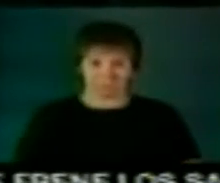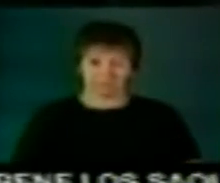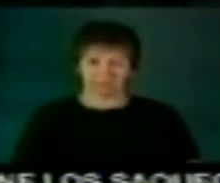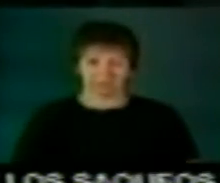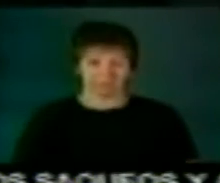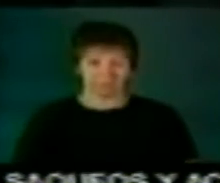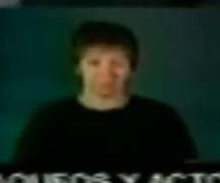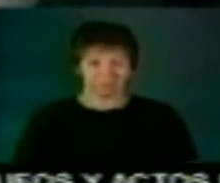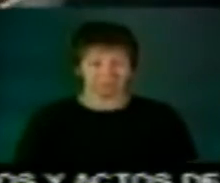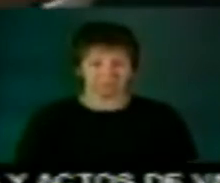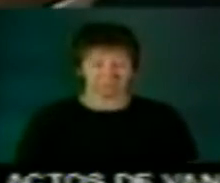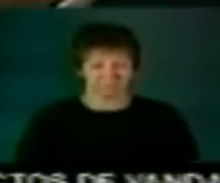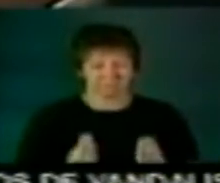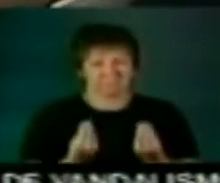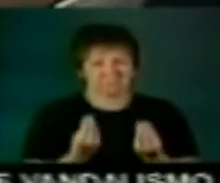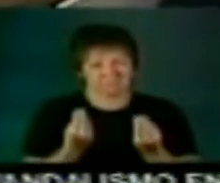¿en qué mundo vivimos?